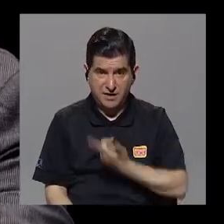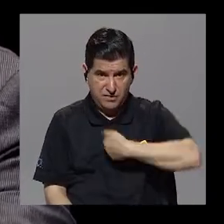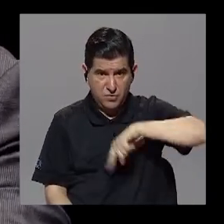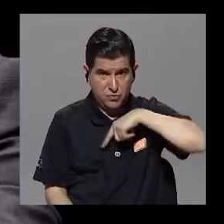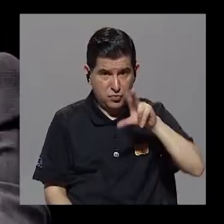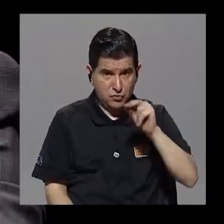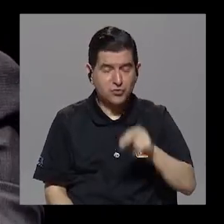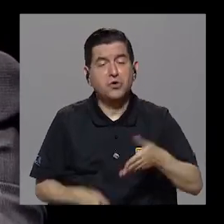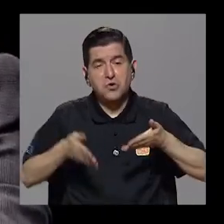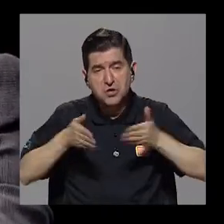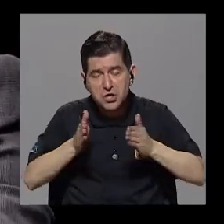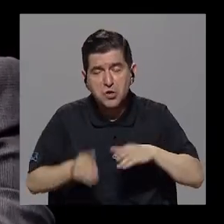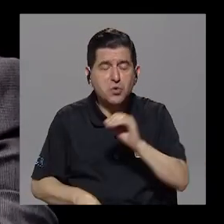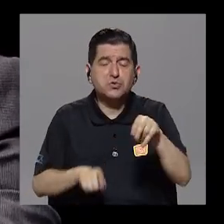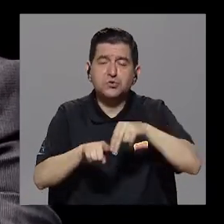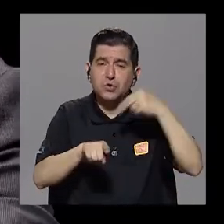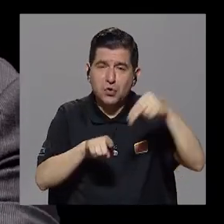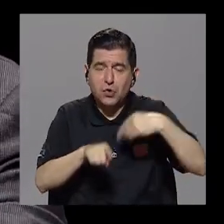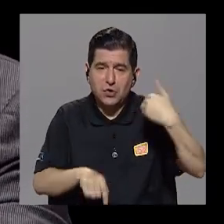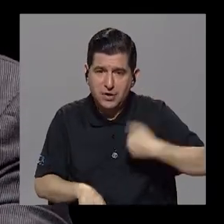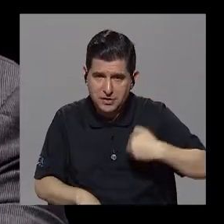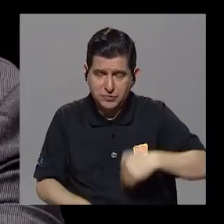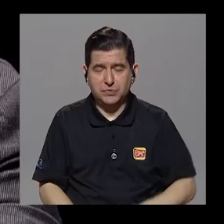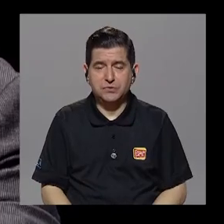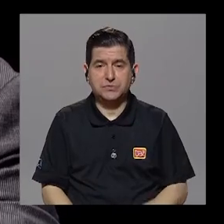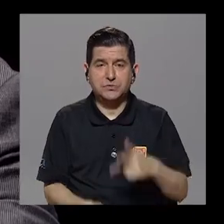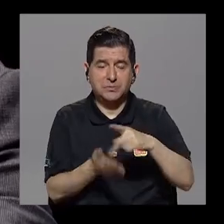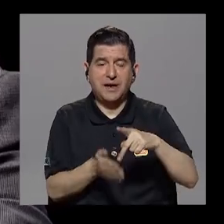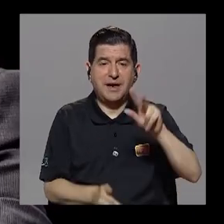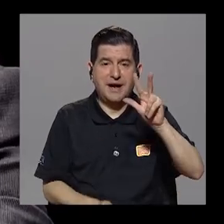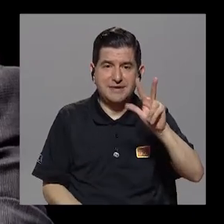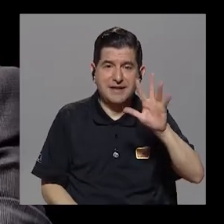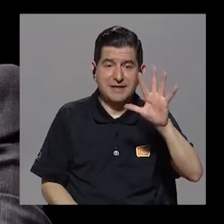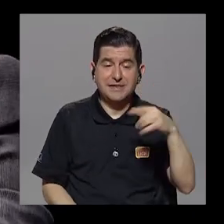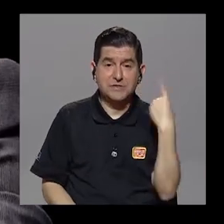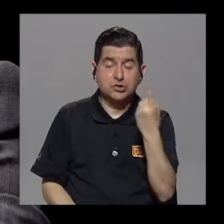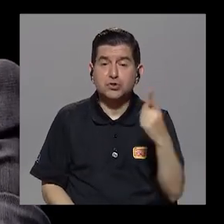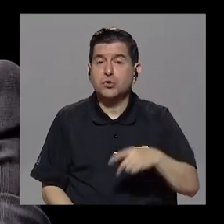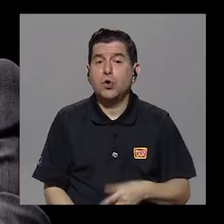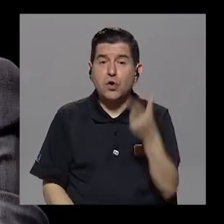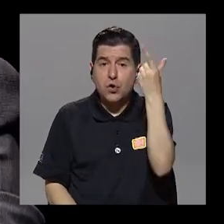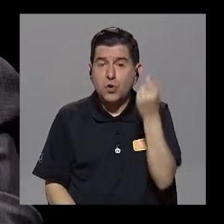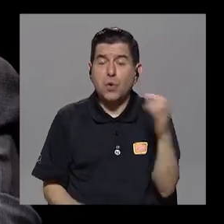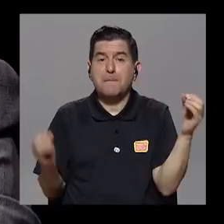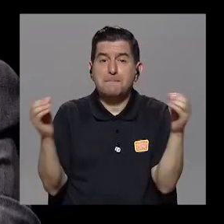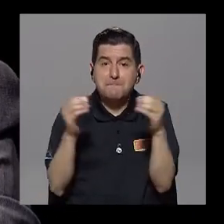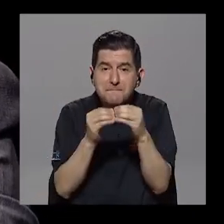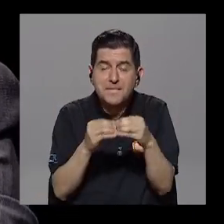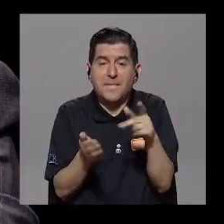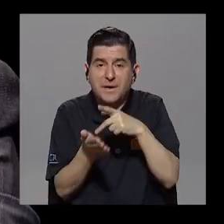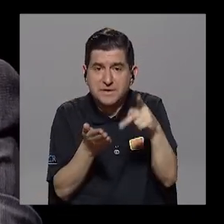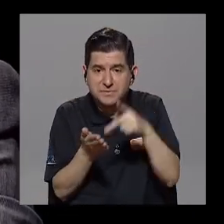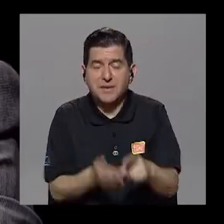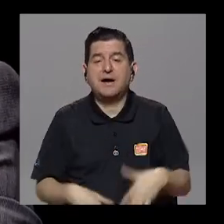seríamos nosotros, serían nuestros hijos o nietos, estarían pagando 35 solo la pensión, más